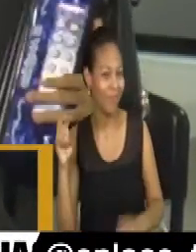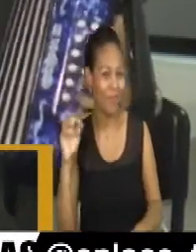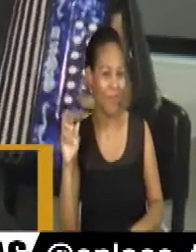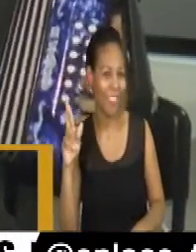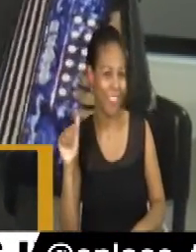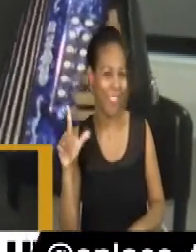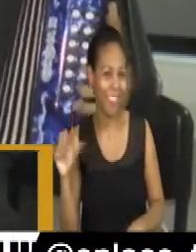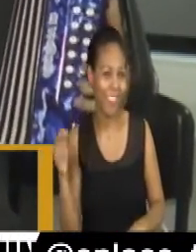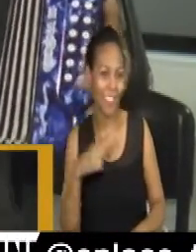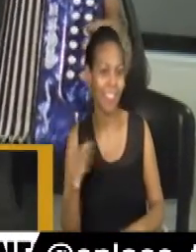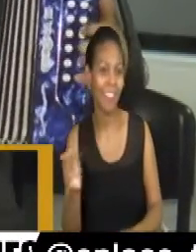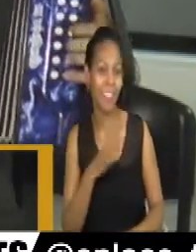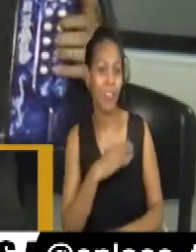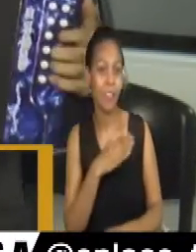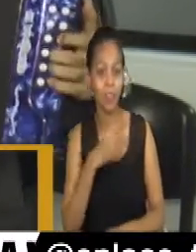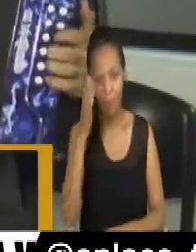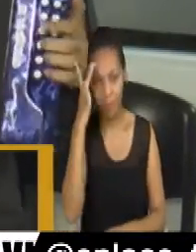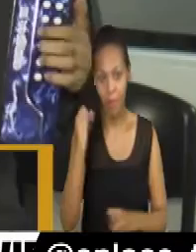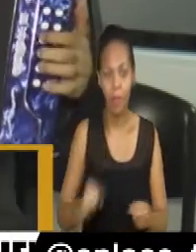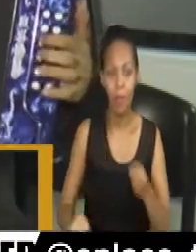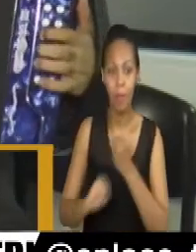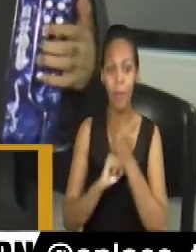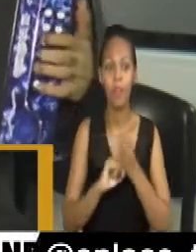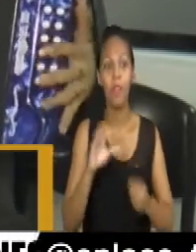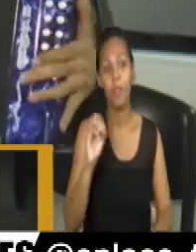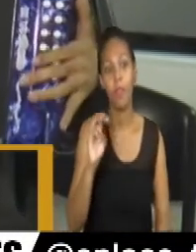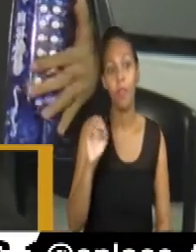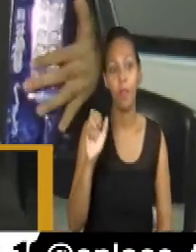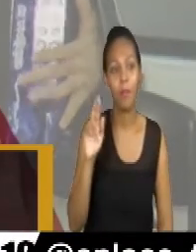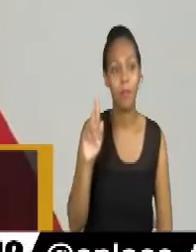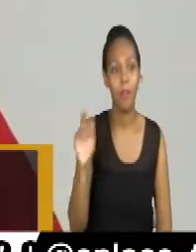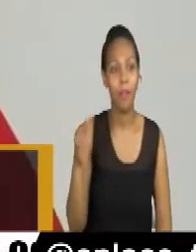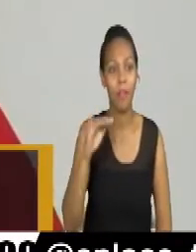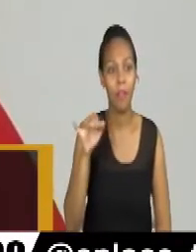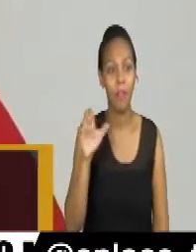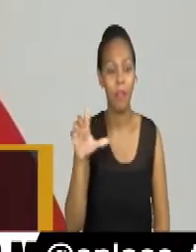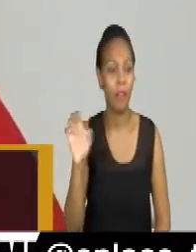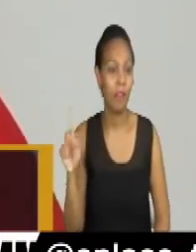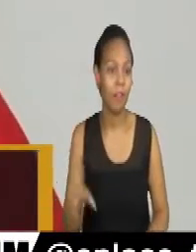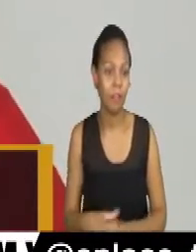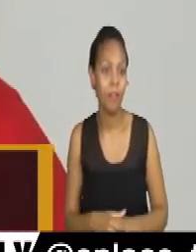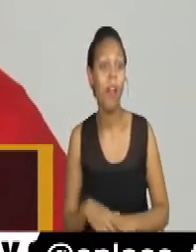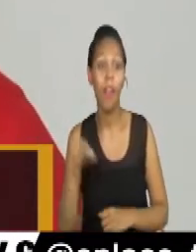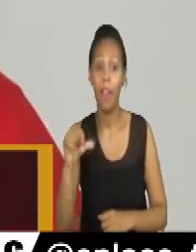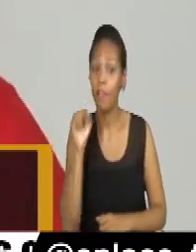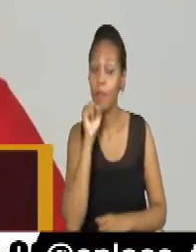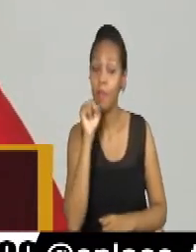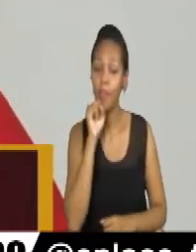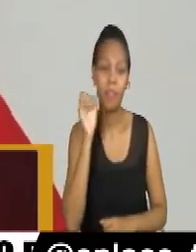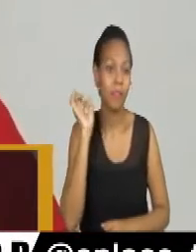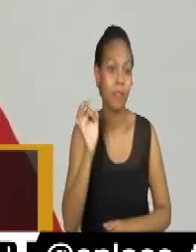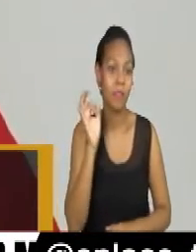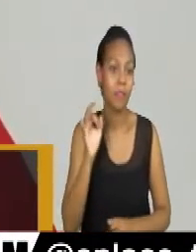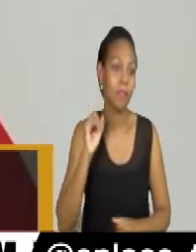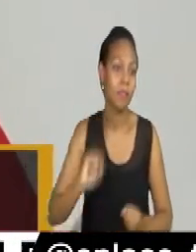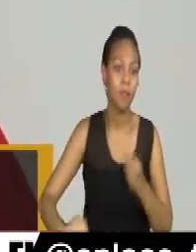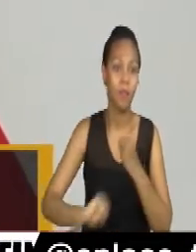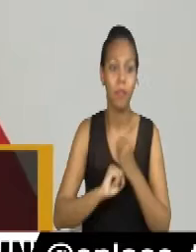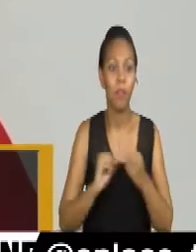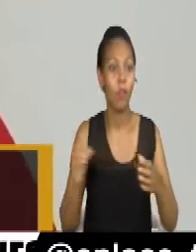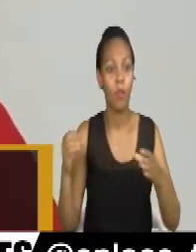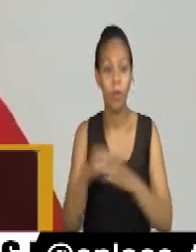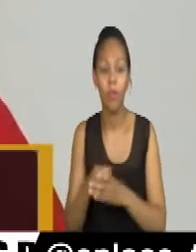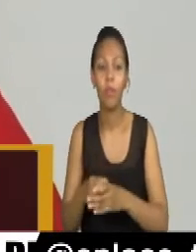con la compañía de Omar Geles en la producción de esta canción. Barranca Bermeja ha sido una ciudad que siempre nos ha apoyado, a toda la dinastía Morales, a nuestro